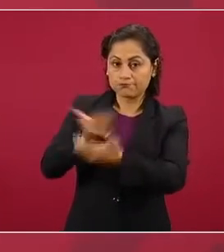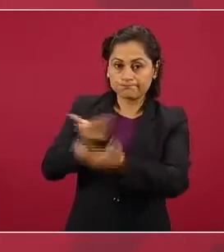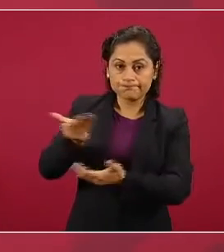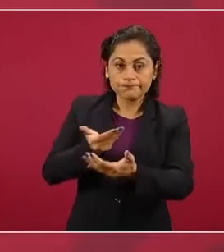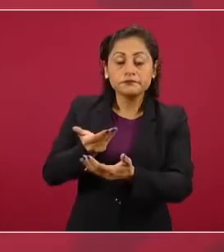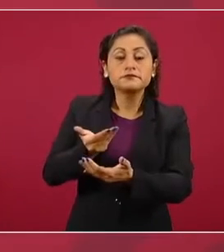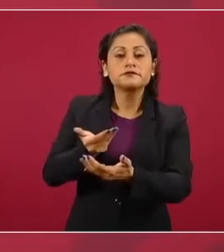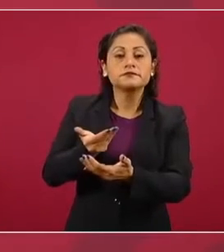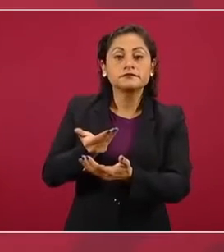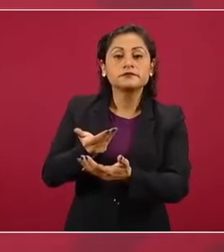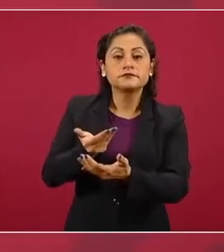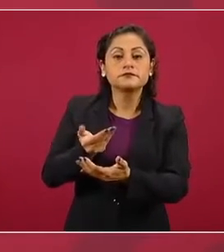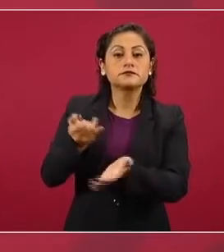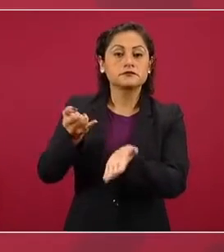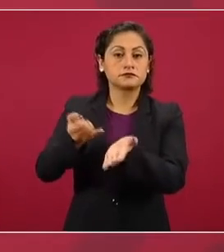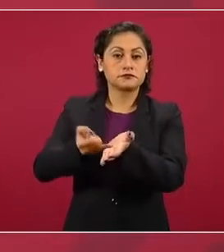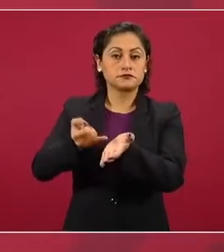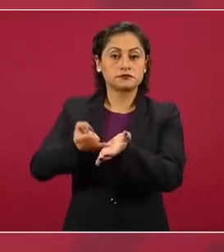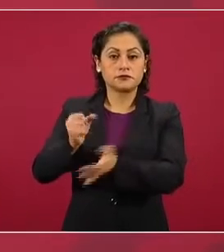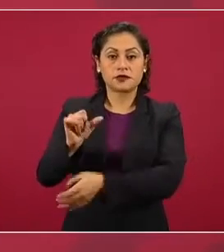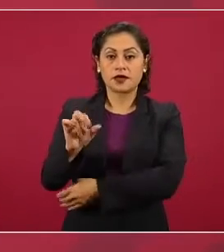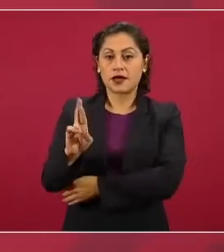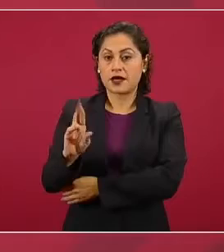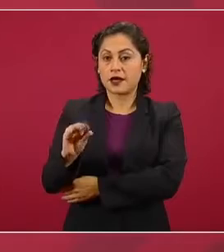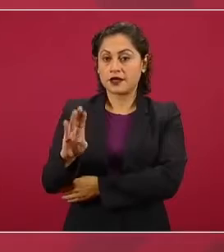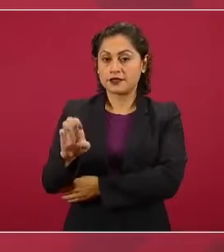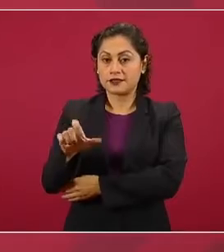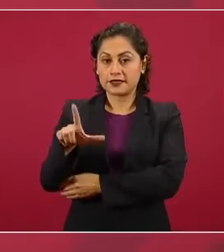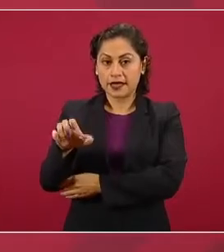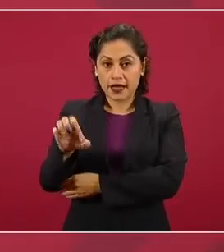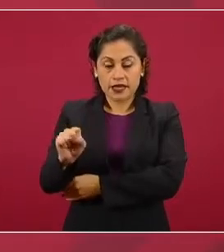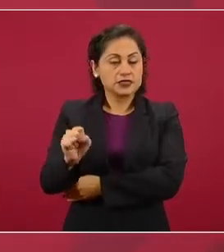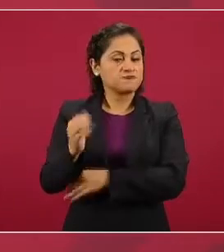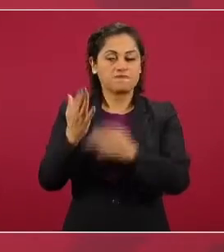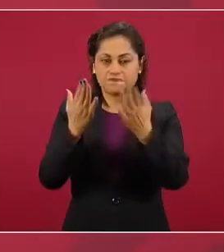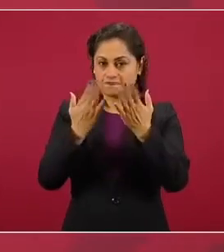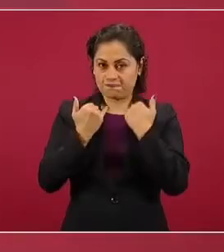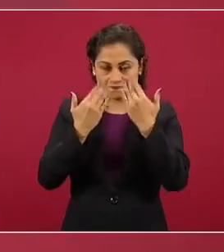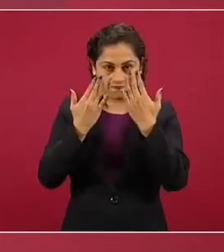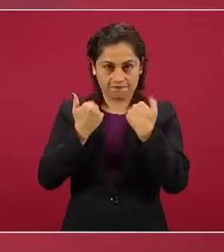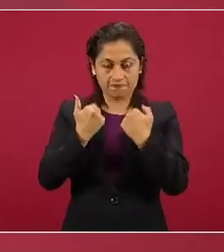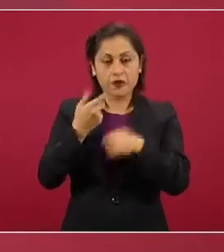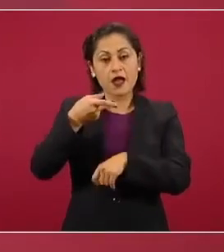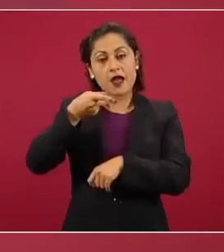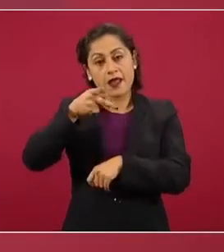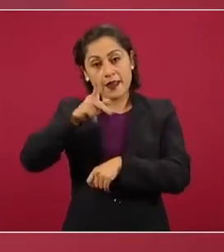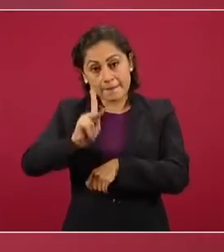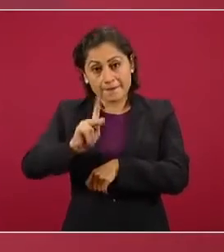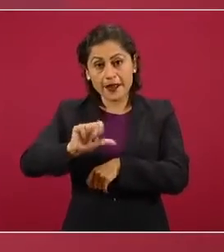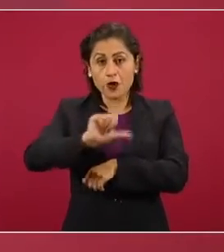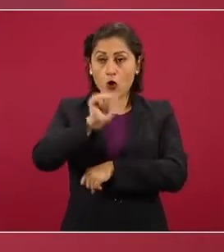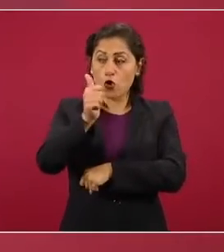pues ya no hay aranceles, ¿sí? Pero hay países en donde no hay